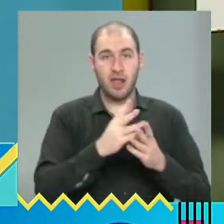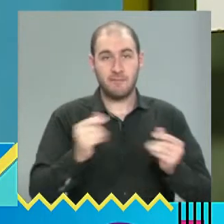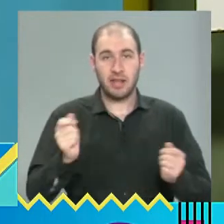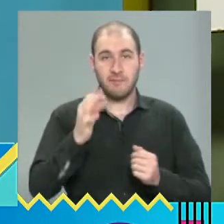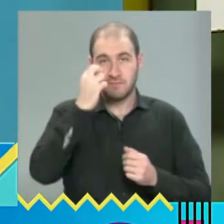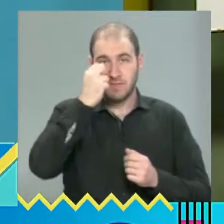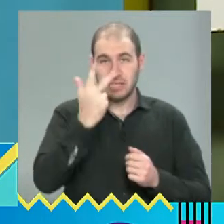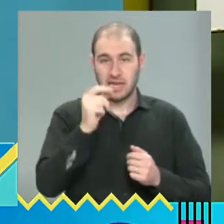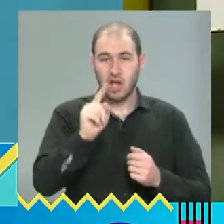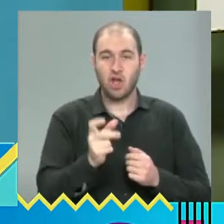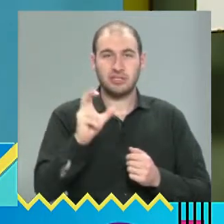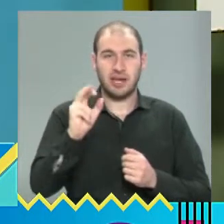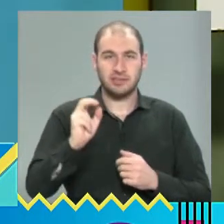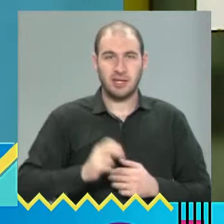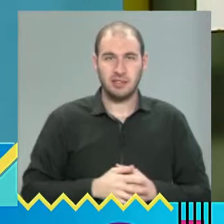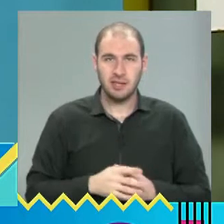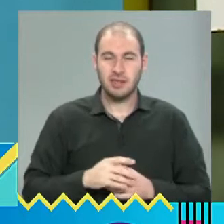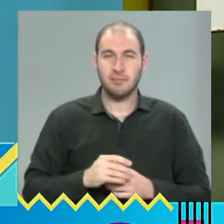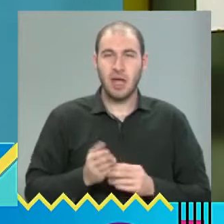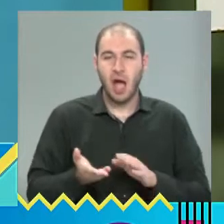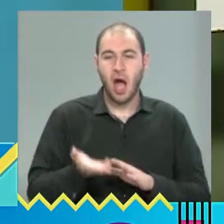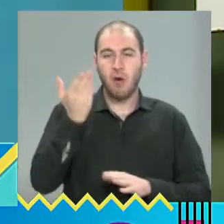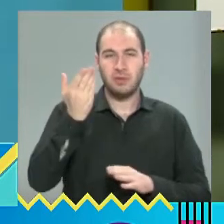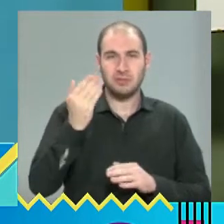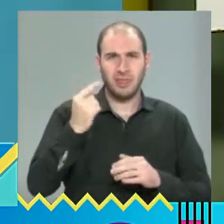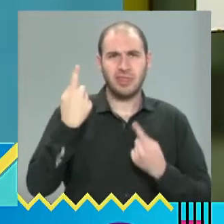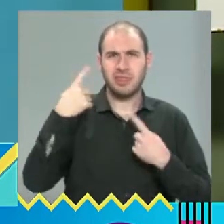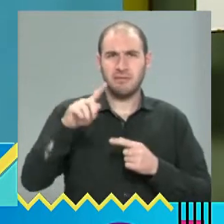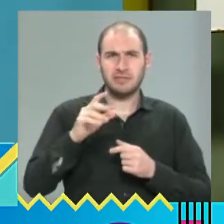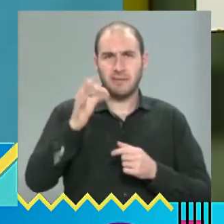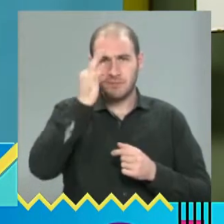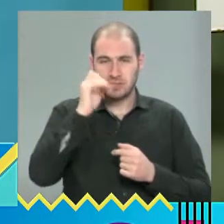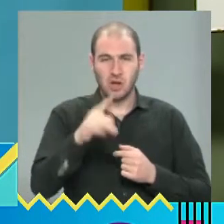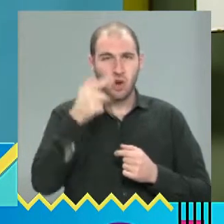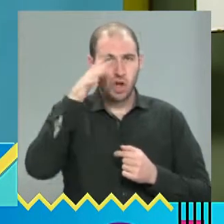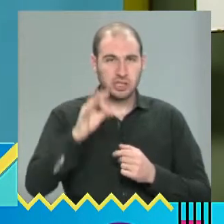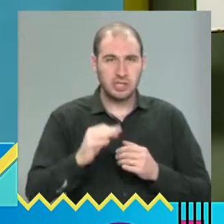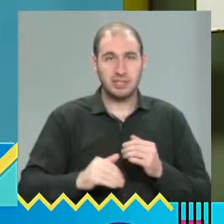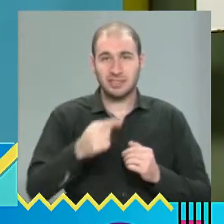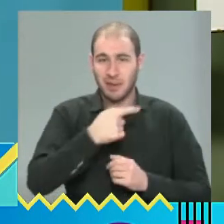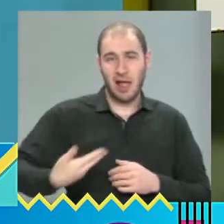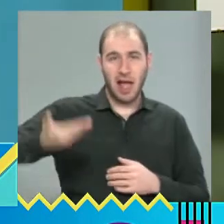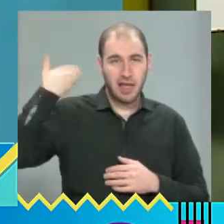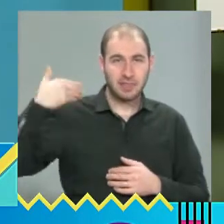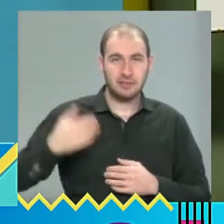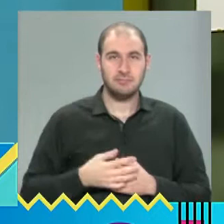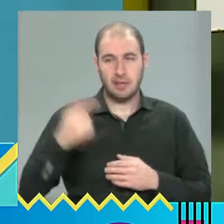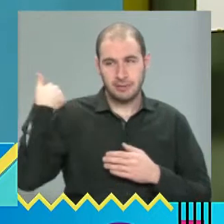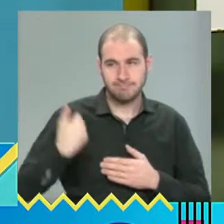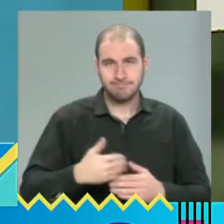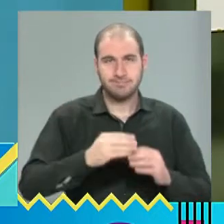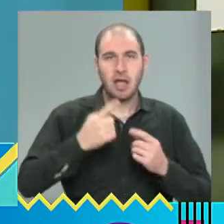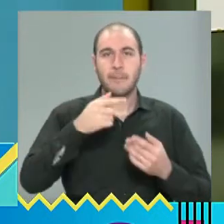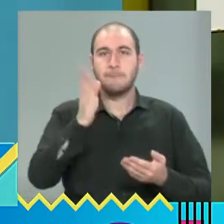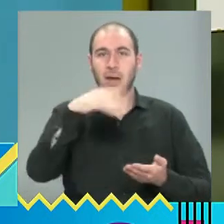a 23,30, ¿sí? Una suba que distaba mucho de los 20,80 que tenía semanas anteriores. A partir de ahí,